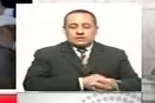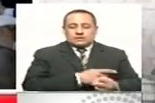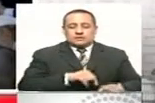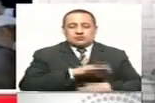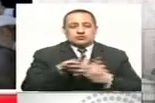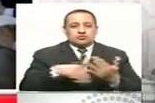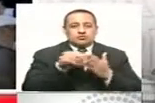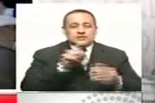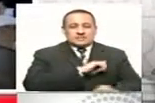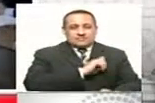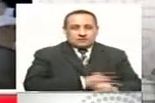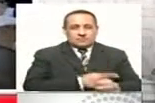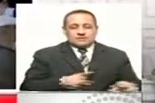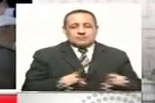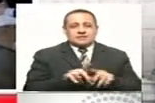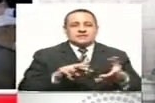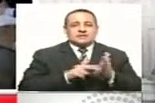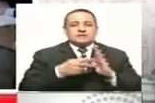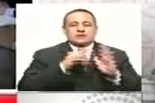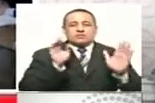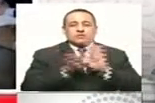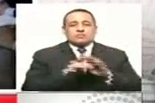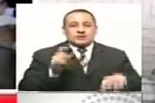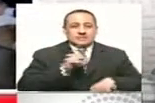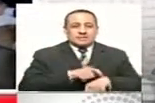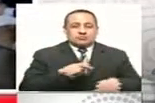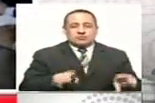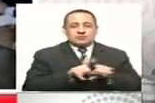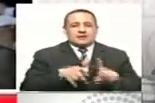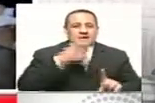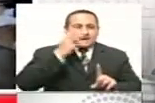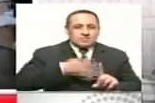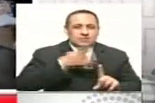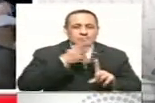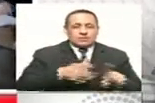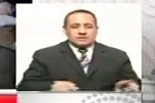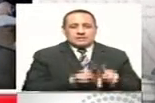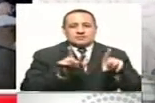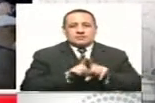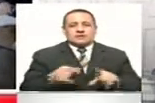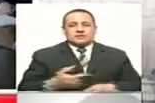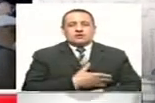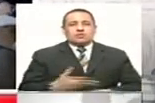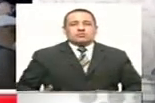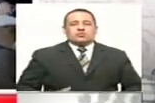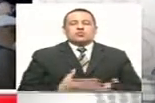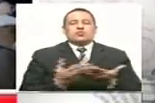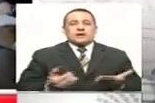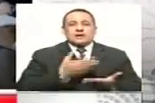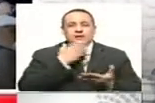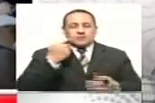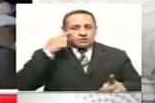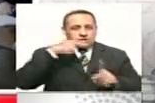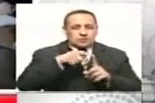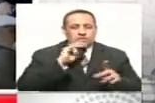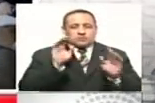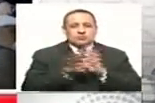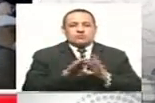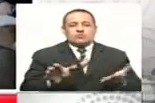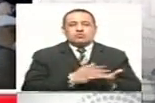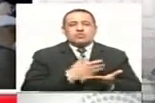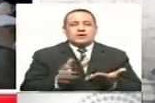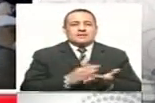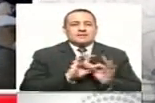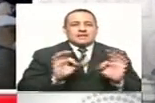Y ese fortalecimiento implica en este momento hay que evaluar todo el programa y cuáles son nuestras mejores estrategias. No hay